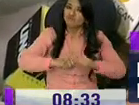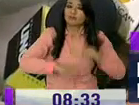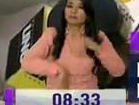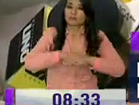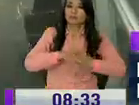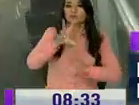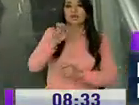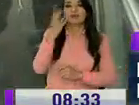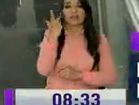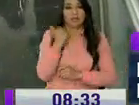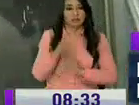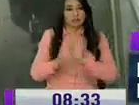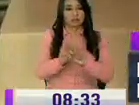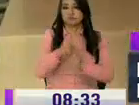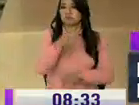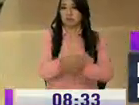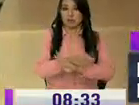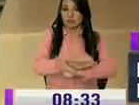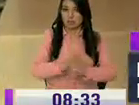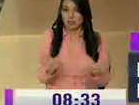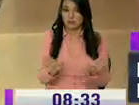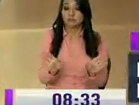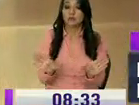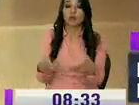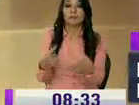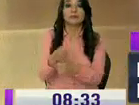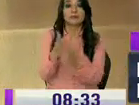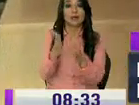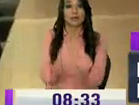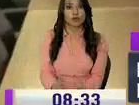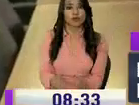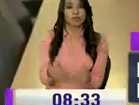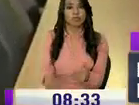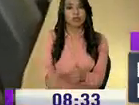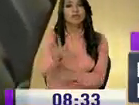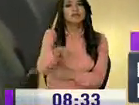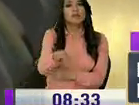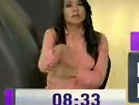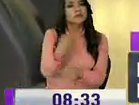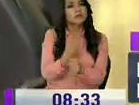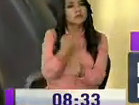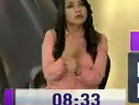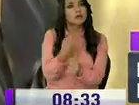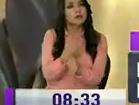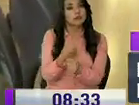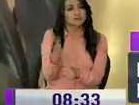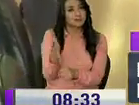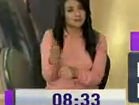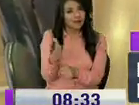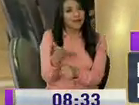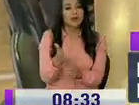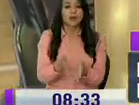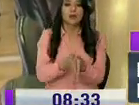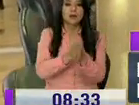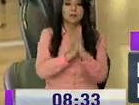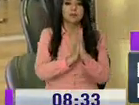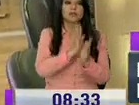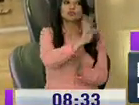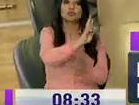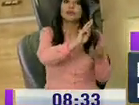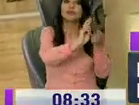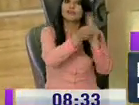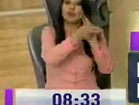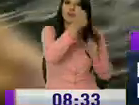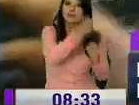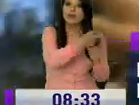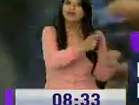días que establece la ley. Los integrantes de la Comisión de los Trabajadores, que lleva 5 meses sin poder trabajar, había pedido que se enviaran las reformas